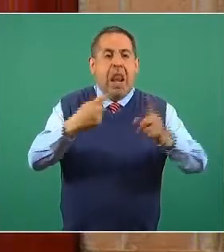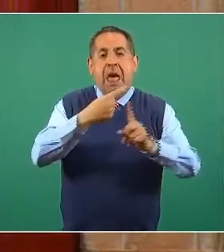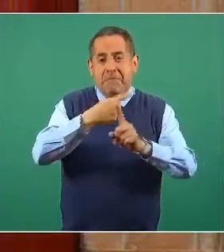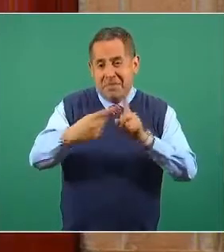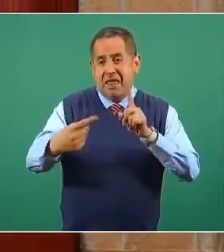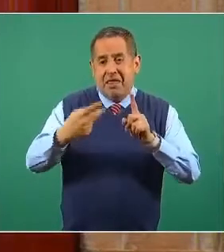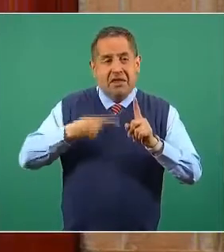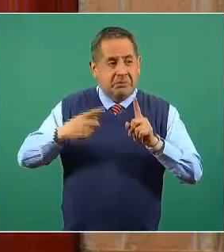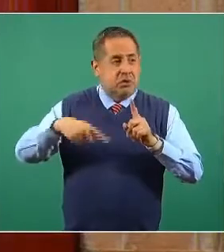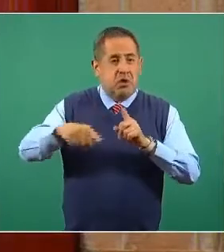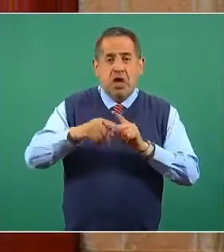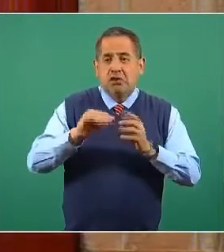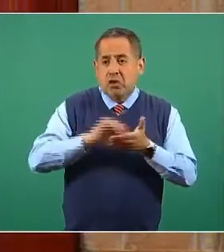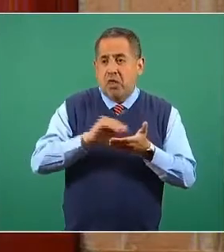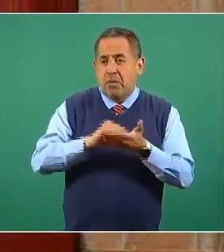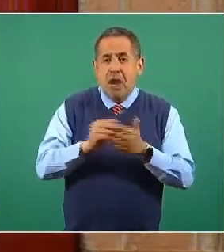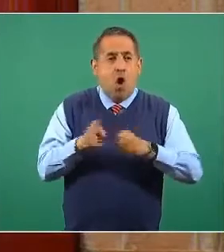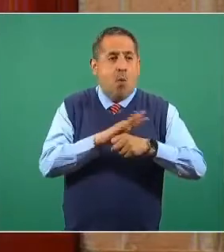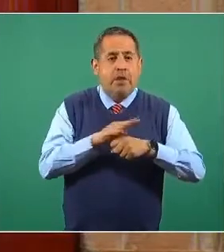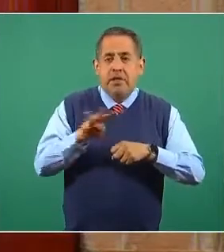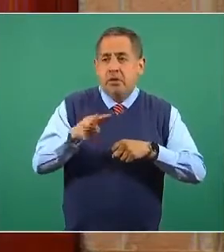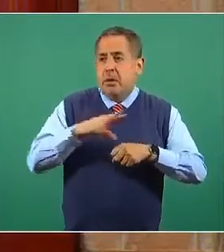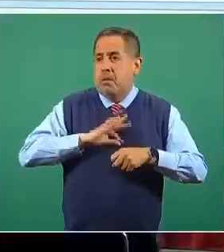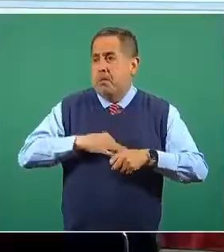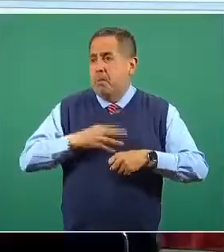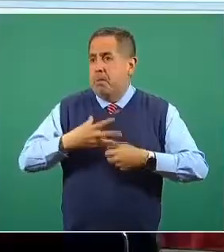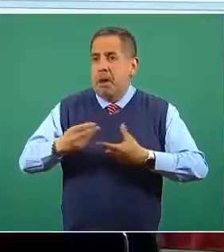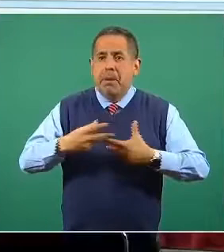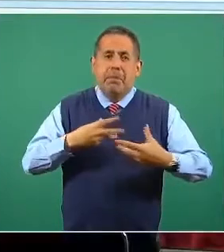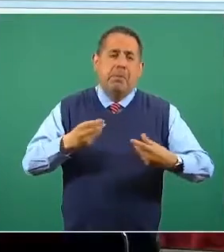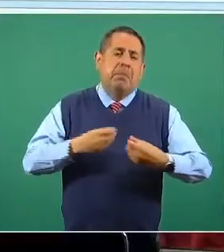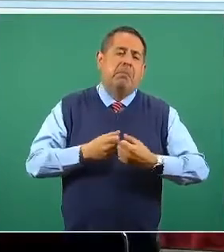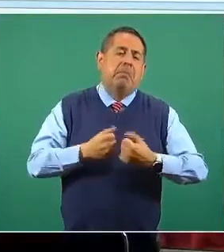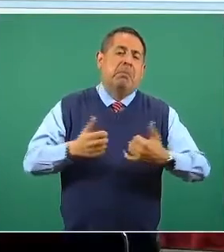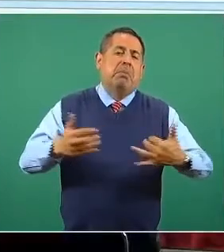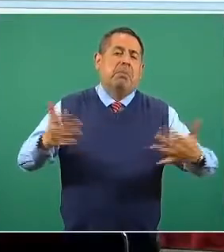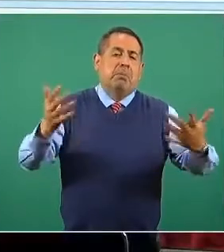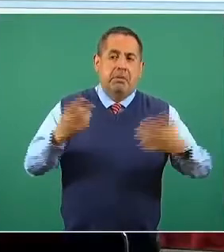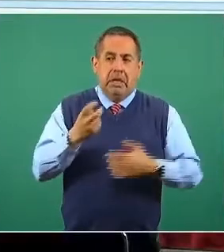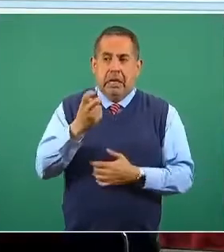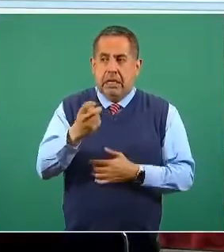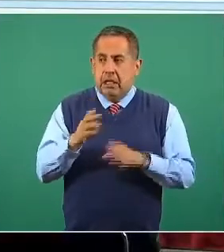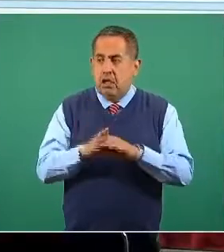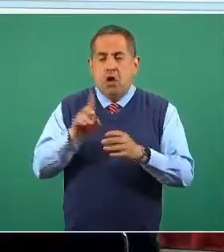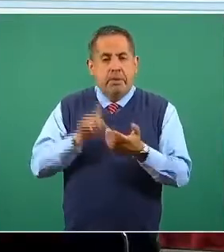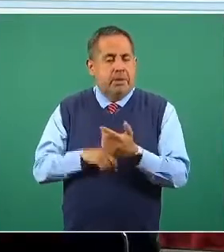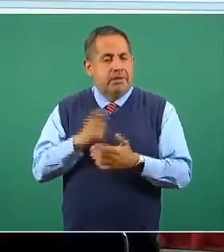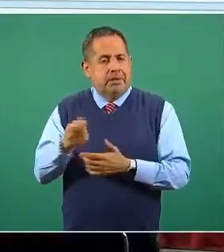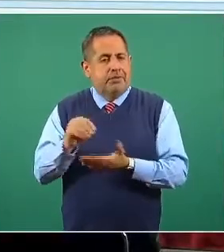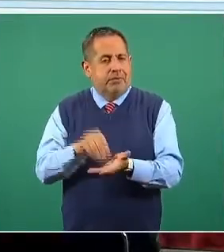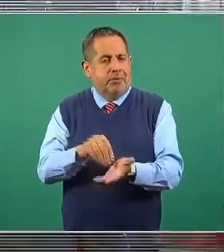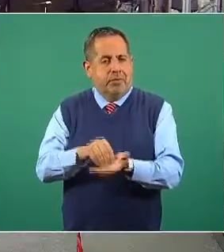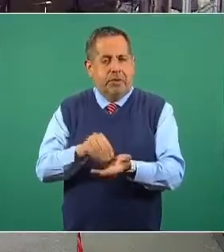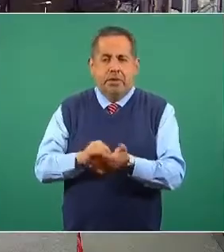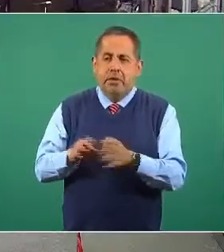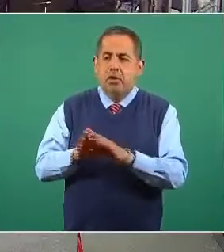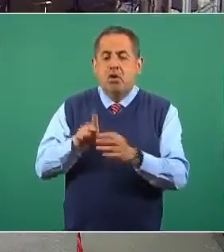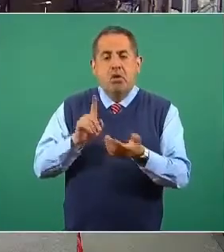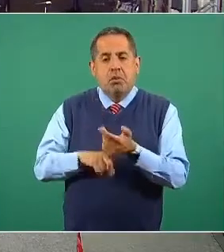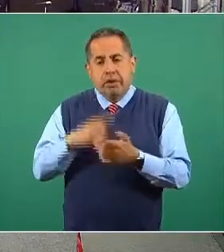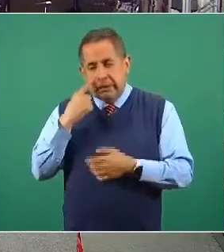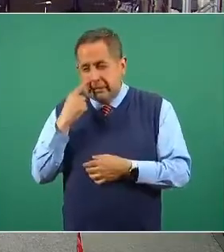teniendo COVID-19, y eso es suficiente para poder mantener la epidemia y la transmisión todavía